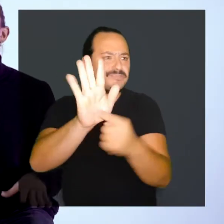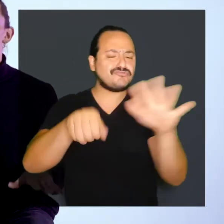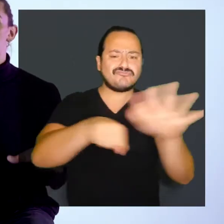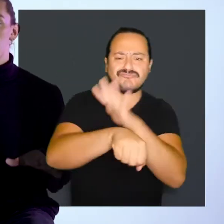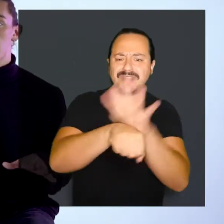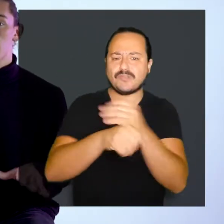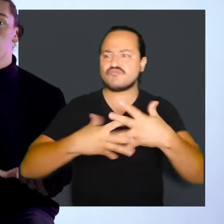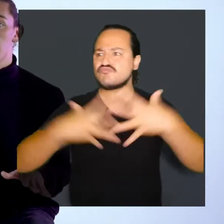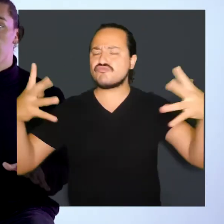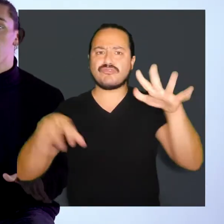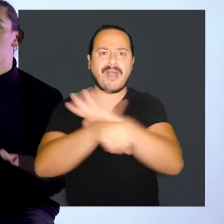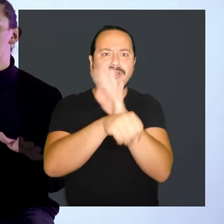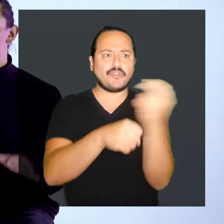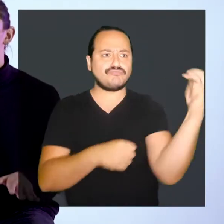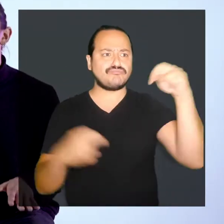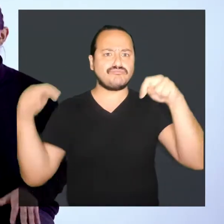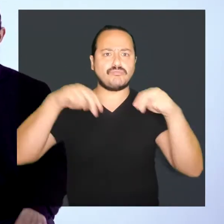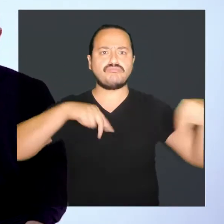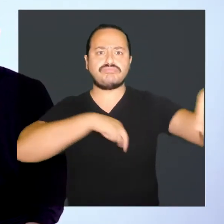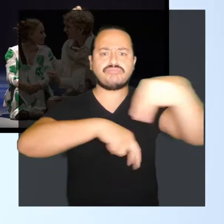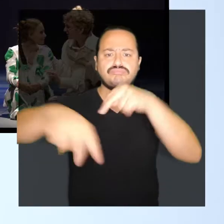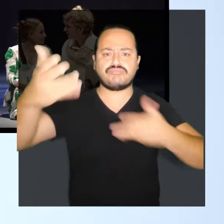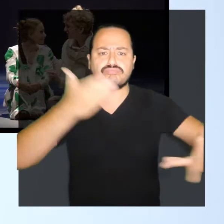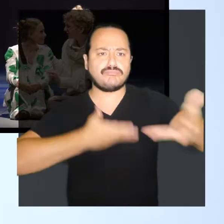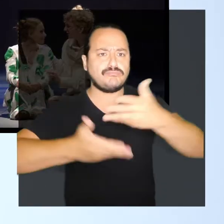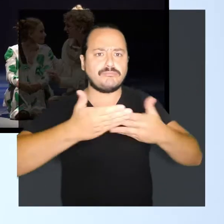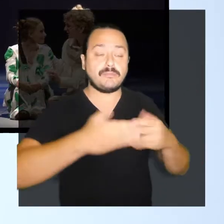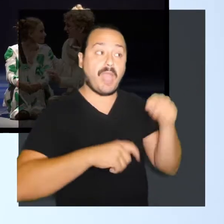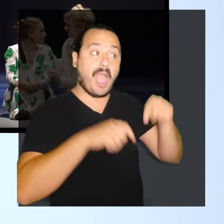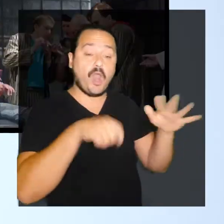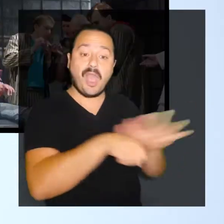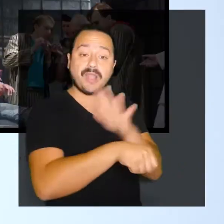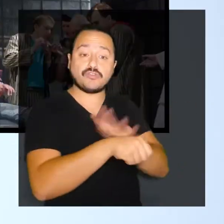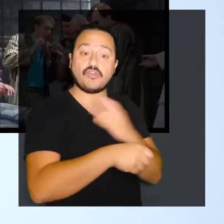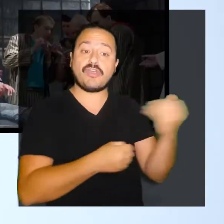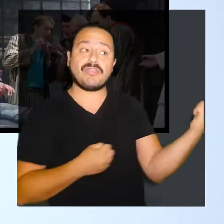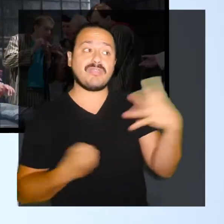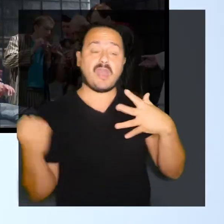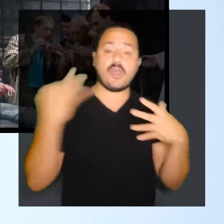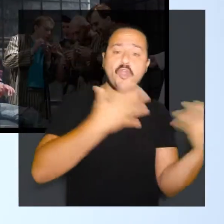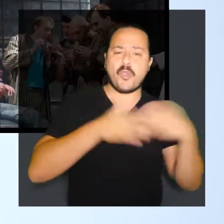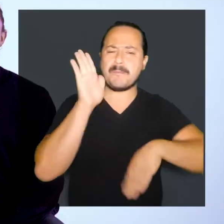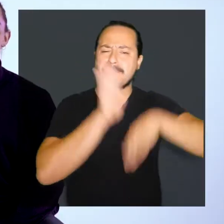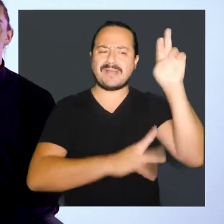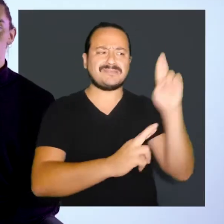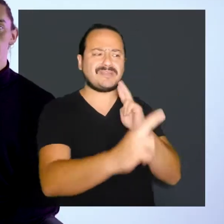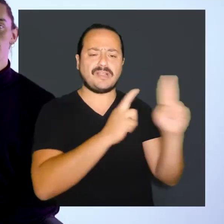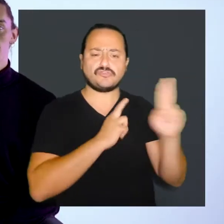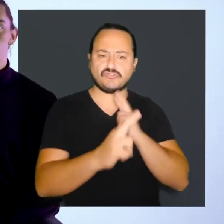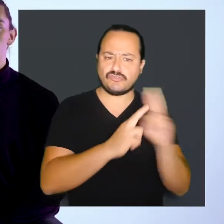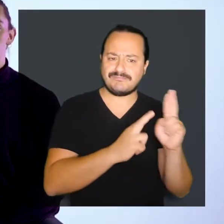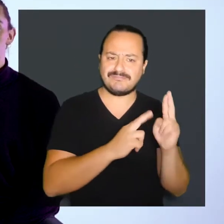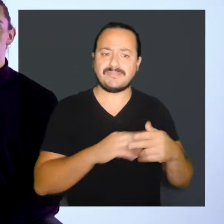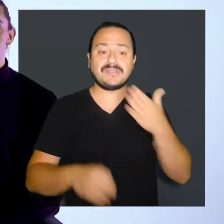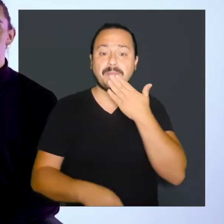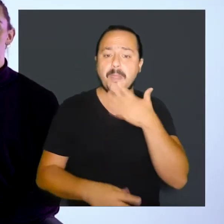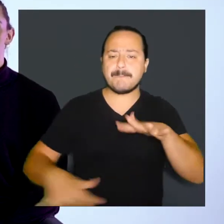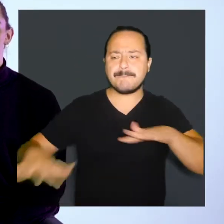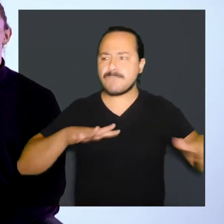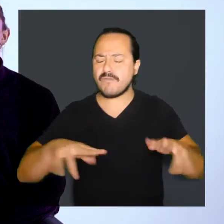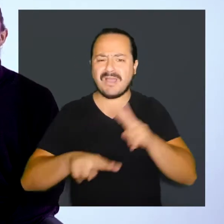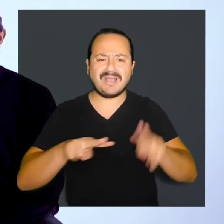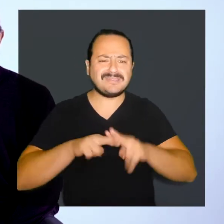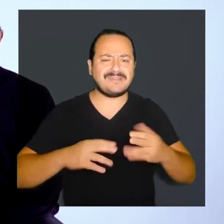teniendo a varios actores simultáneos en las representaciones. Ahora existían los diálogos entre los actores, lo que permitía que hubiera mayor